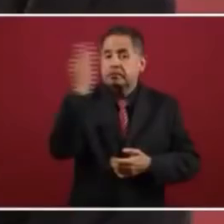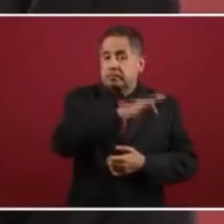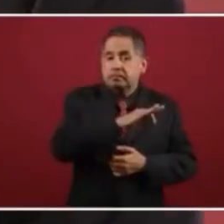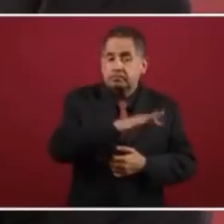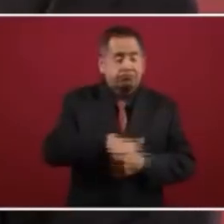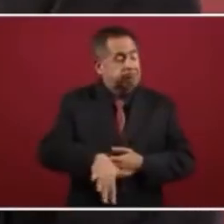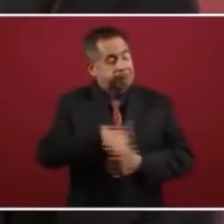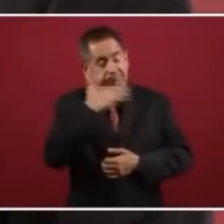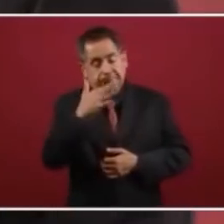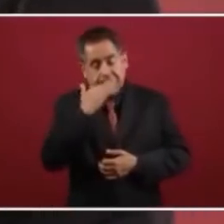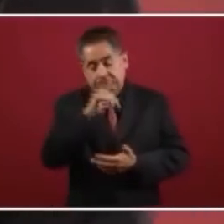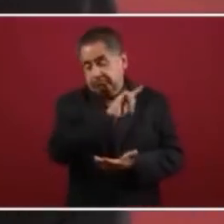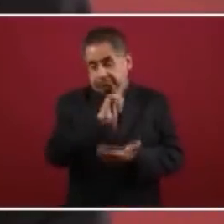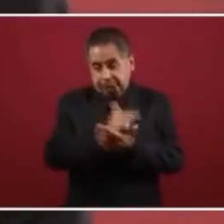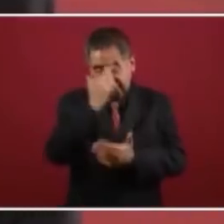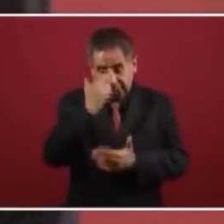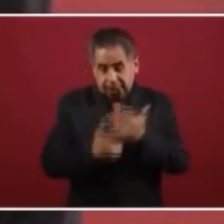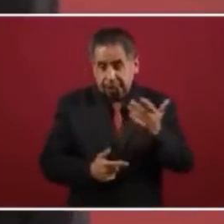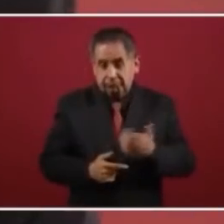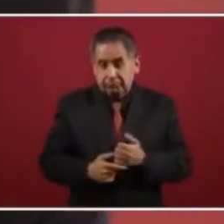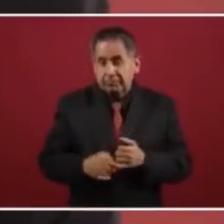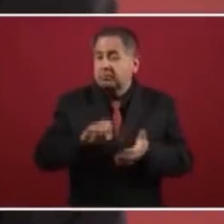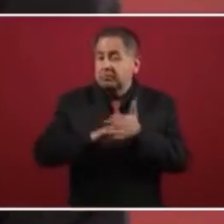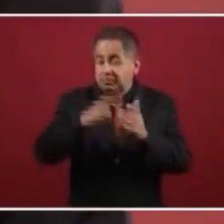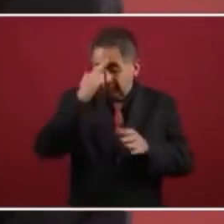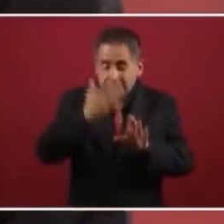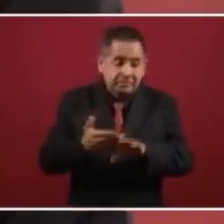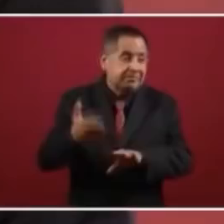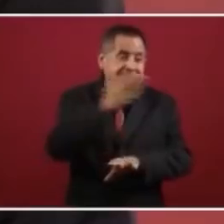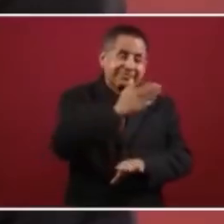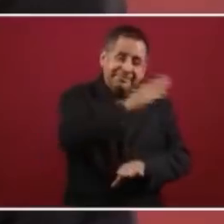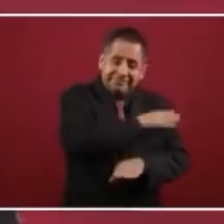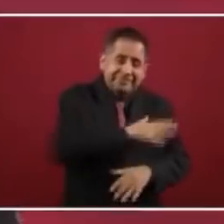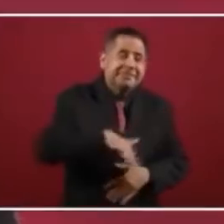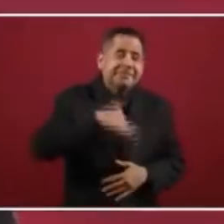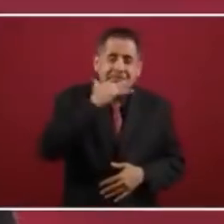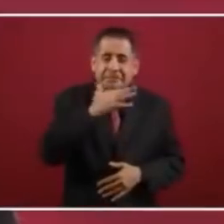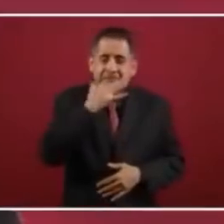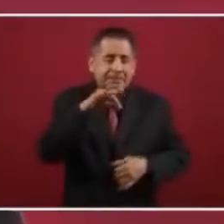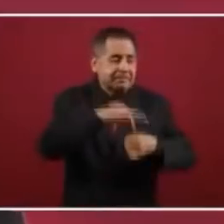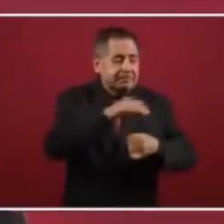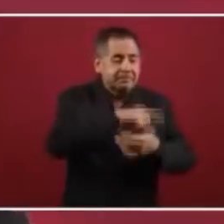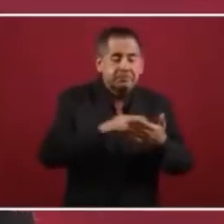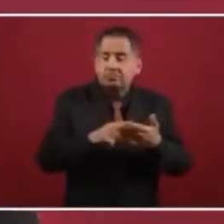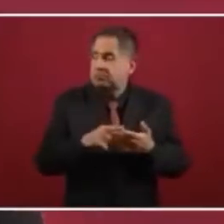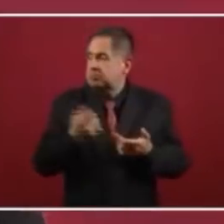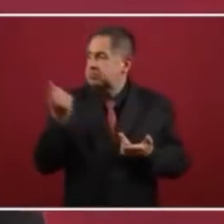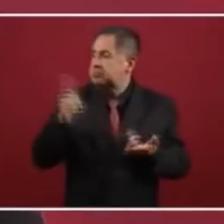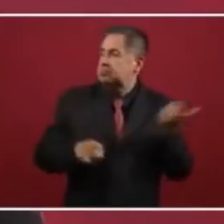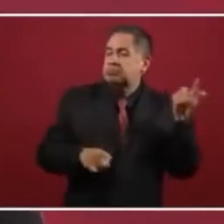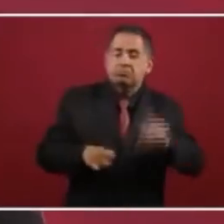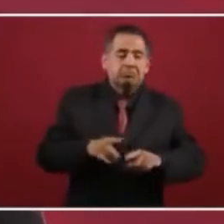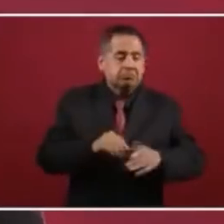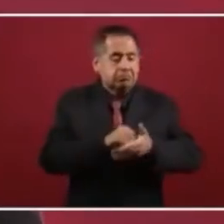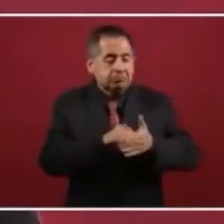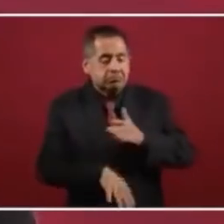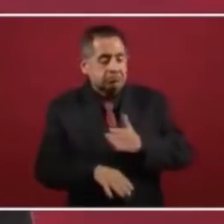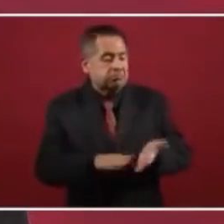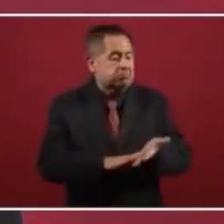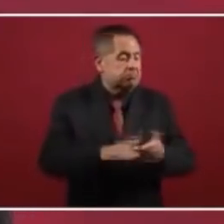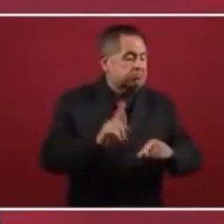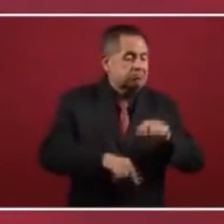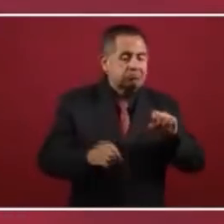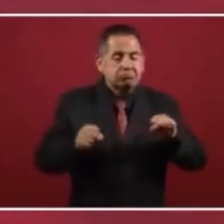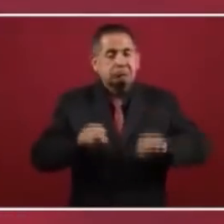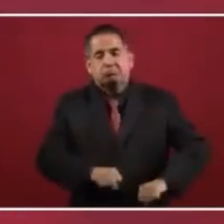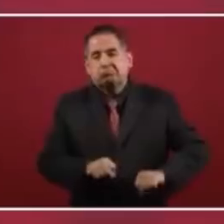imagínense cuántos fraudes electorales, cuántas imposiciones.